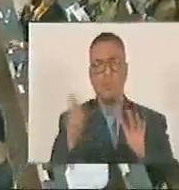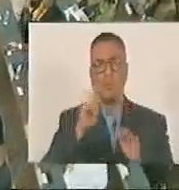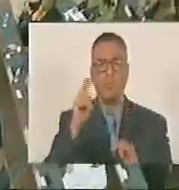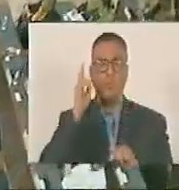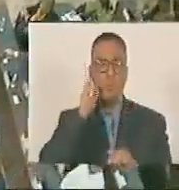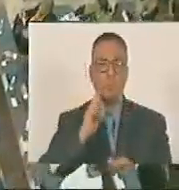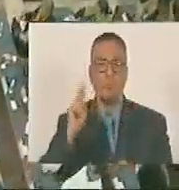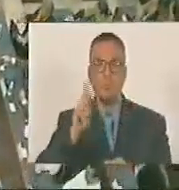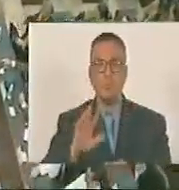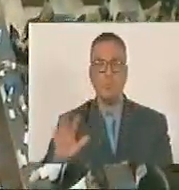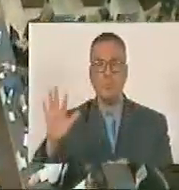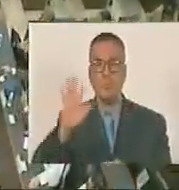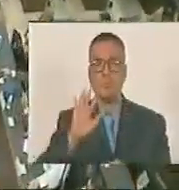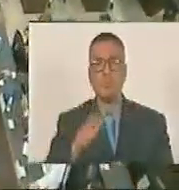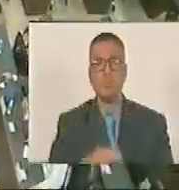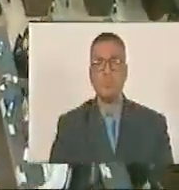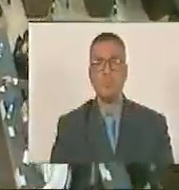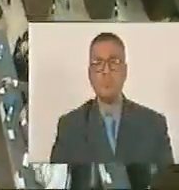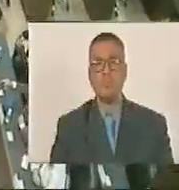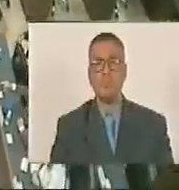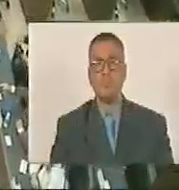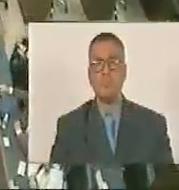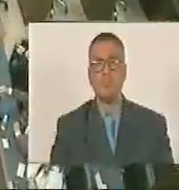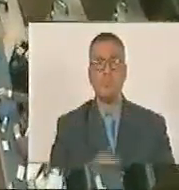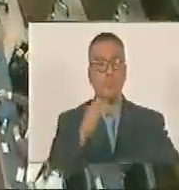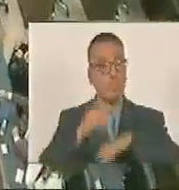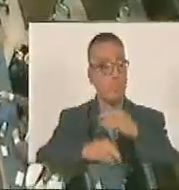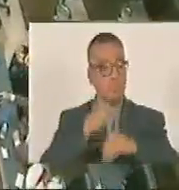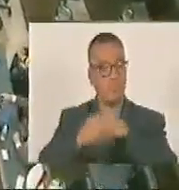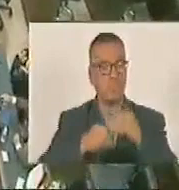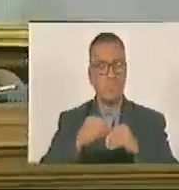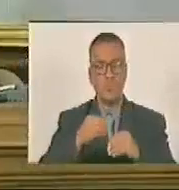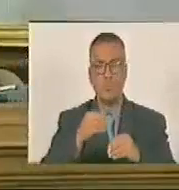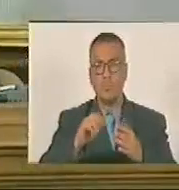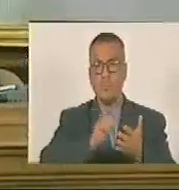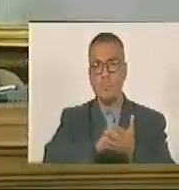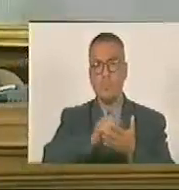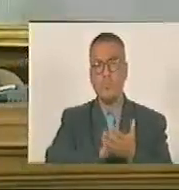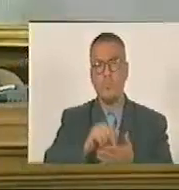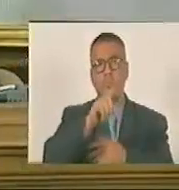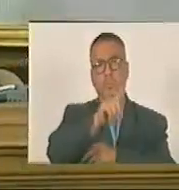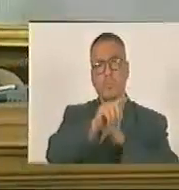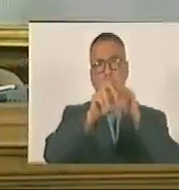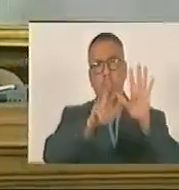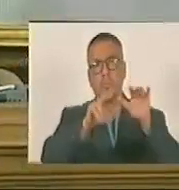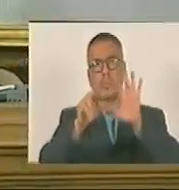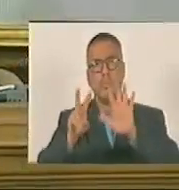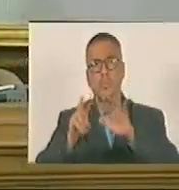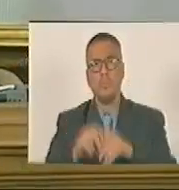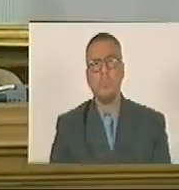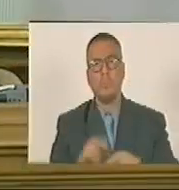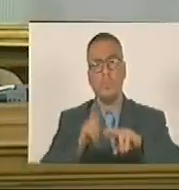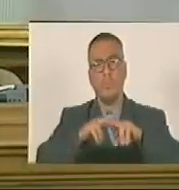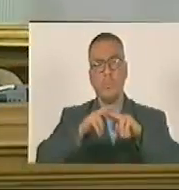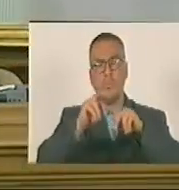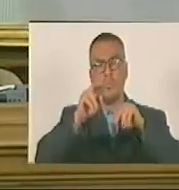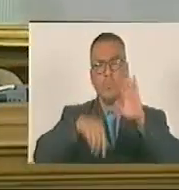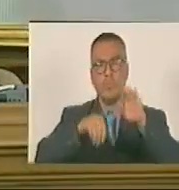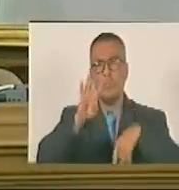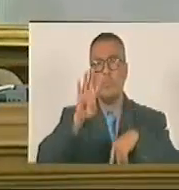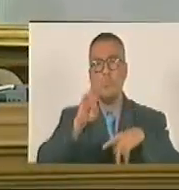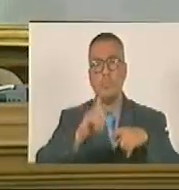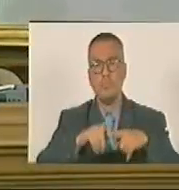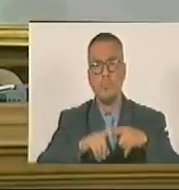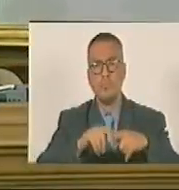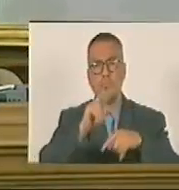la República Bolivariana de Venezuela, de conformidad con lo previsto en los artículos 187, numeral